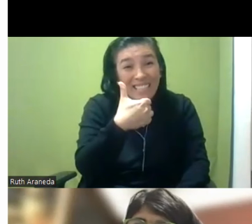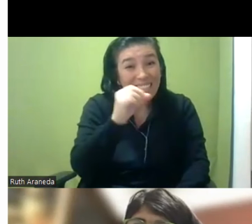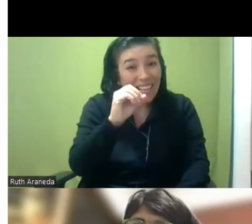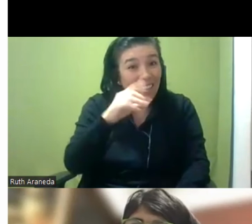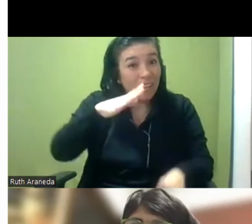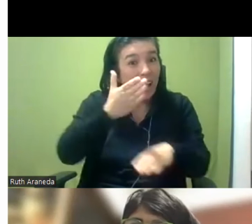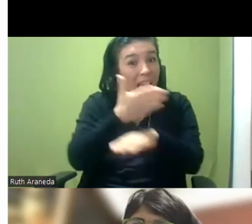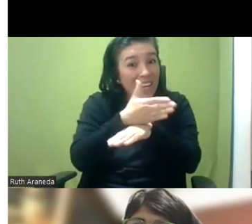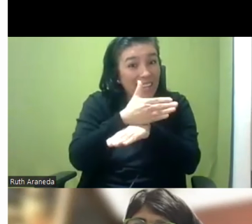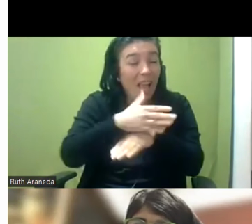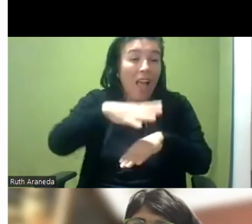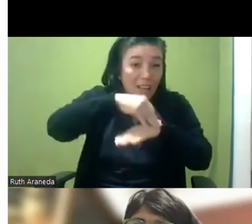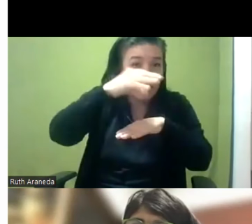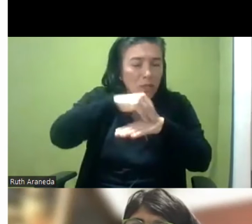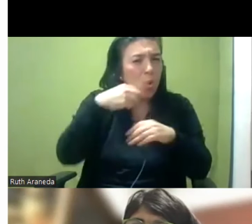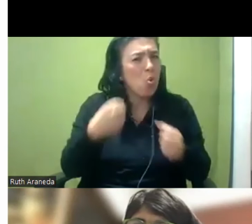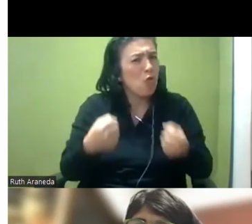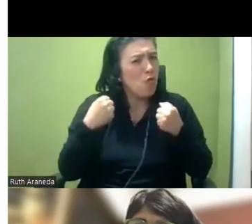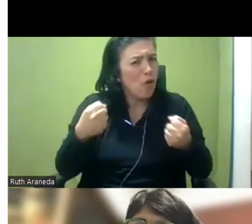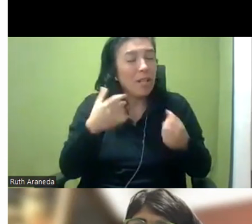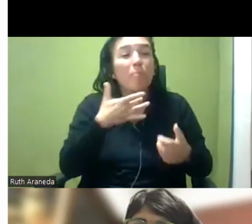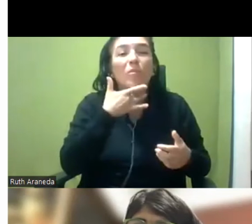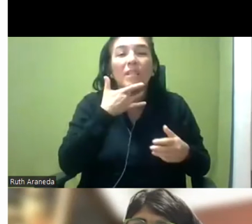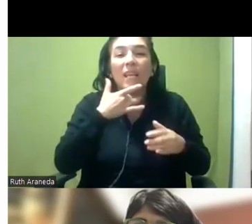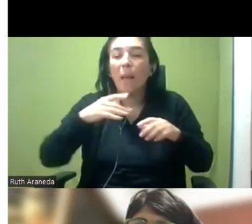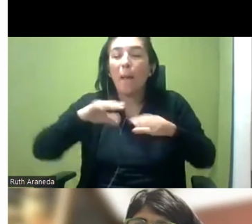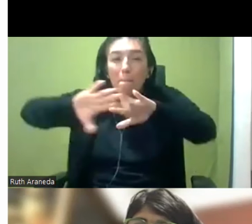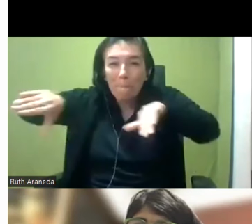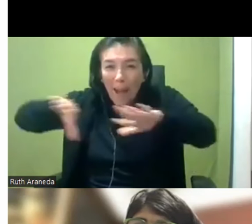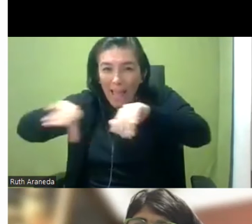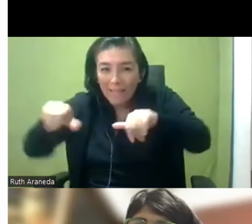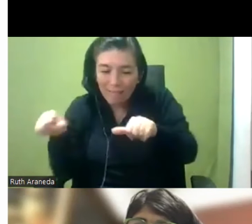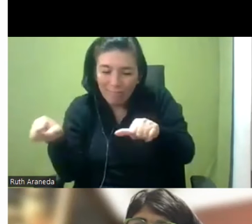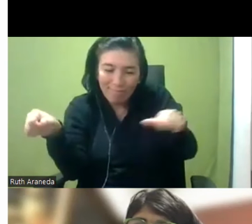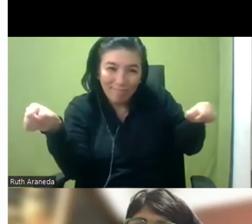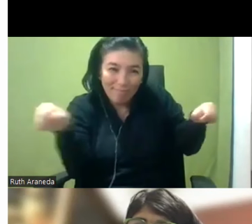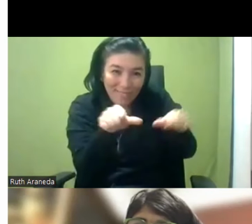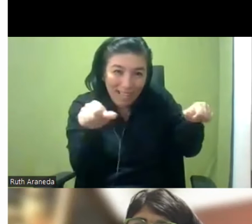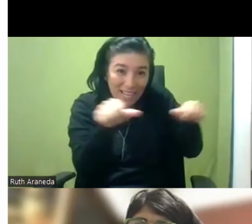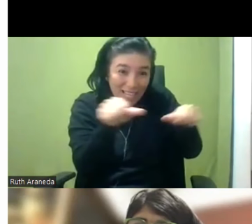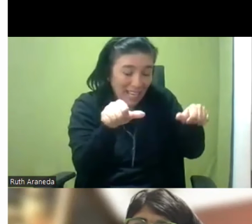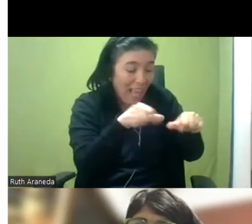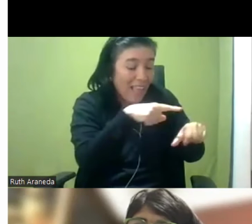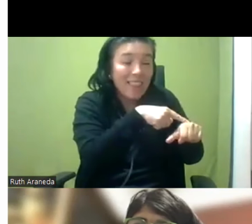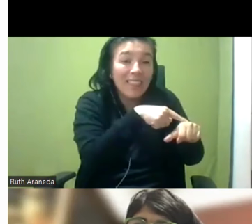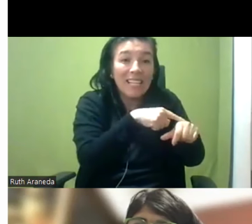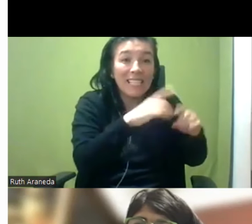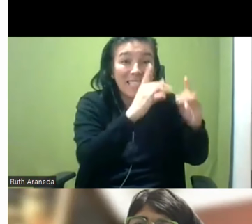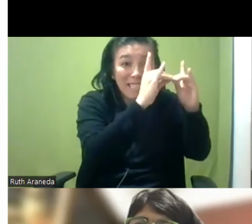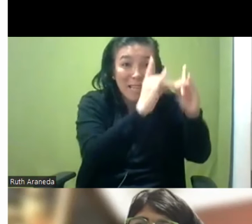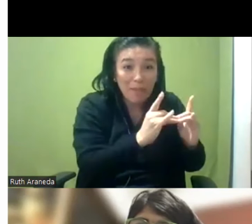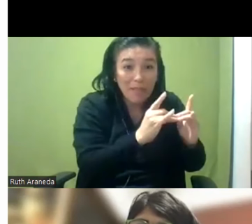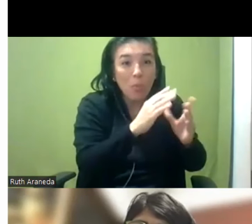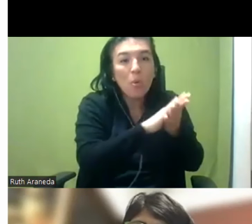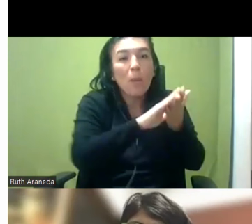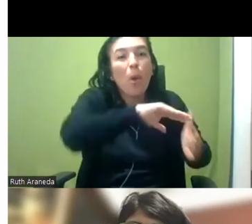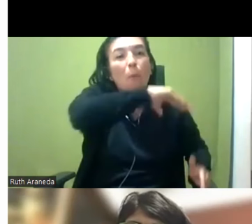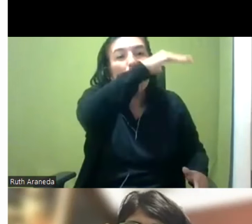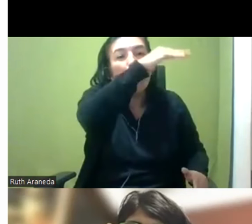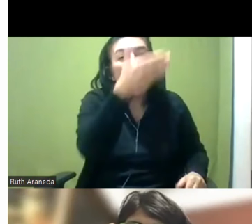además la proximidad entre la playa y los cementerios, ahí al lado mm, del Morro, al sur del Morro plagado sí,